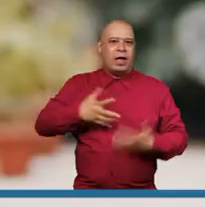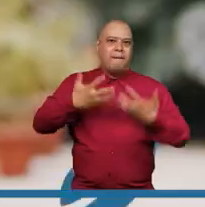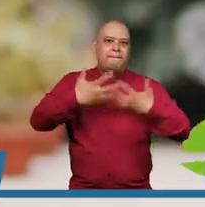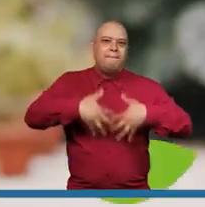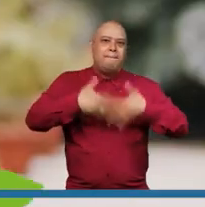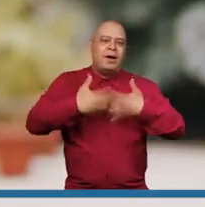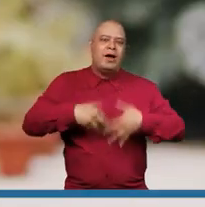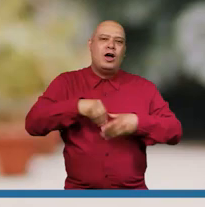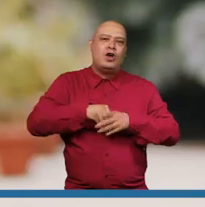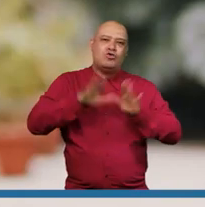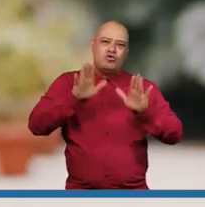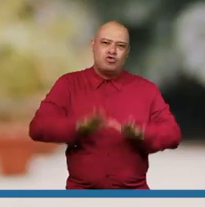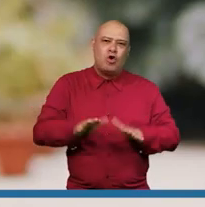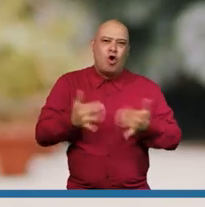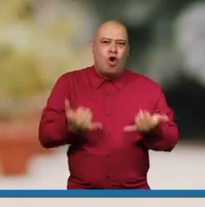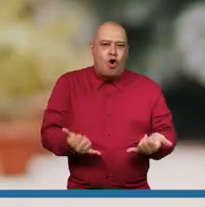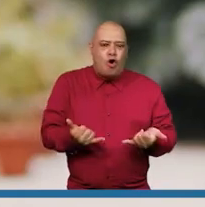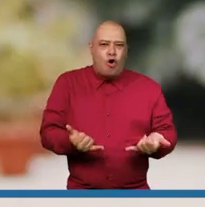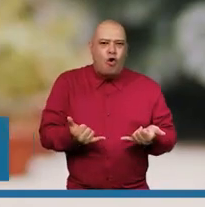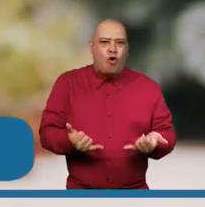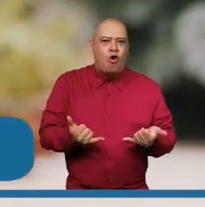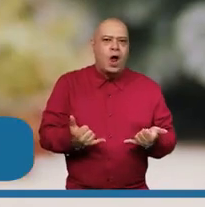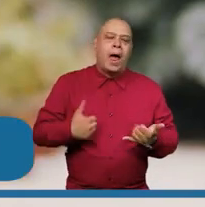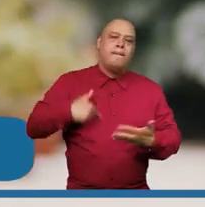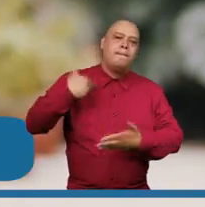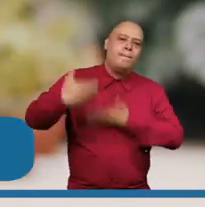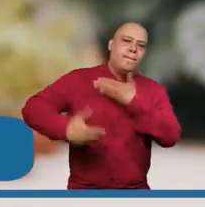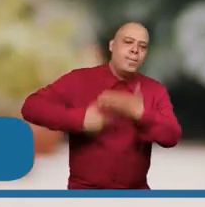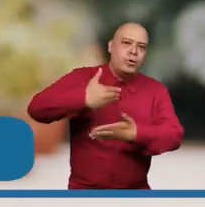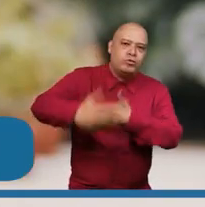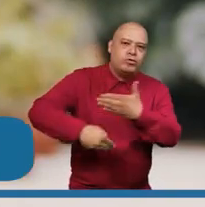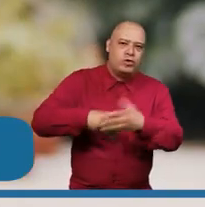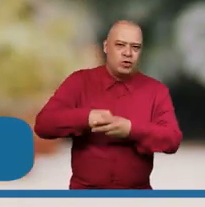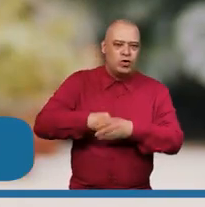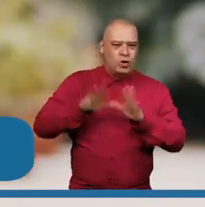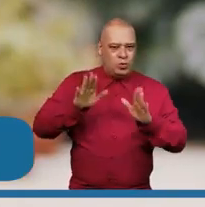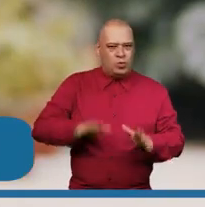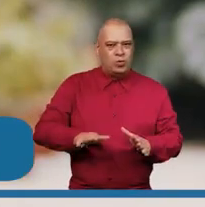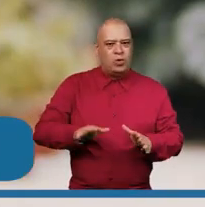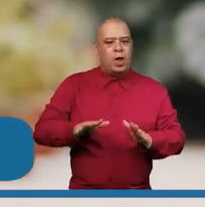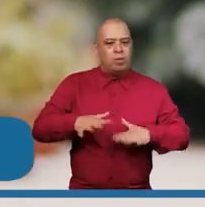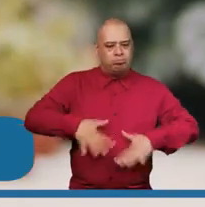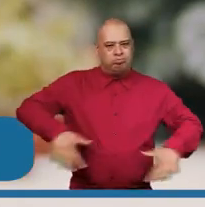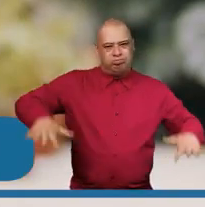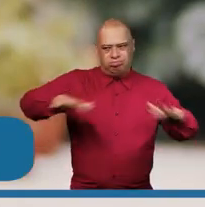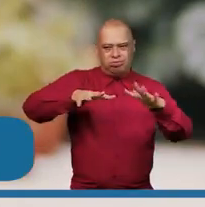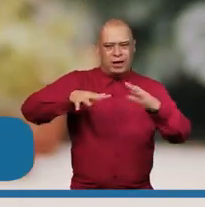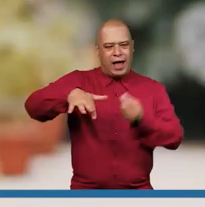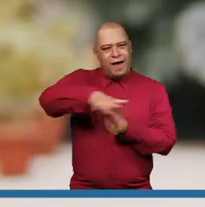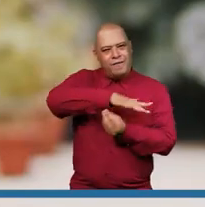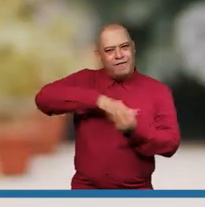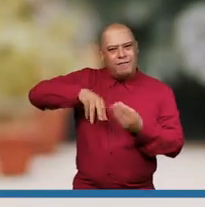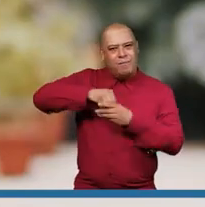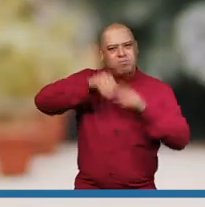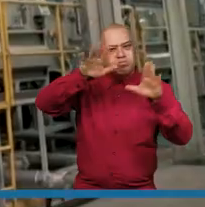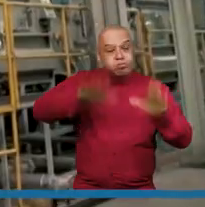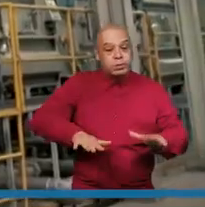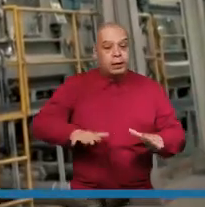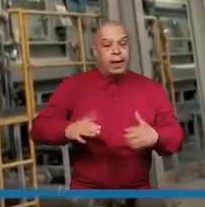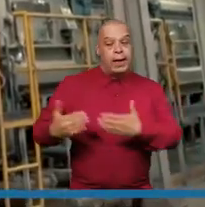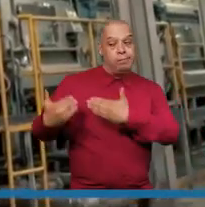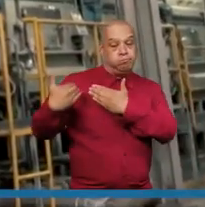administrar. Y como empresarios, bueno, te quiero decir que hoy venimos en este proceso de ONU